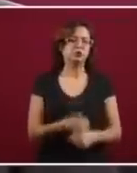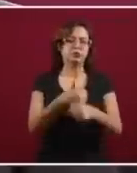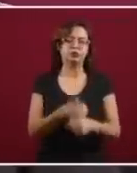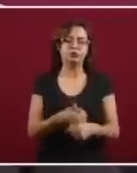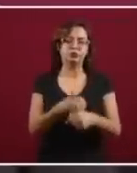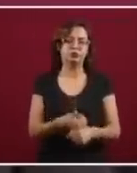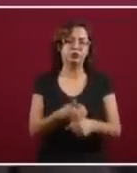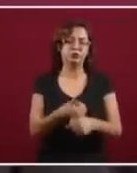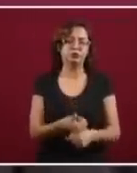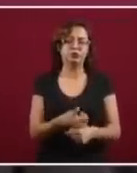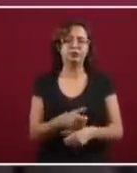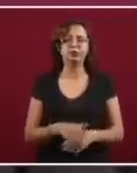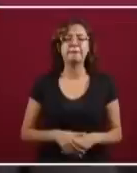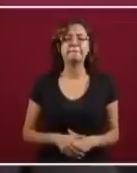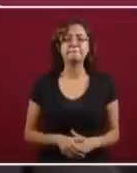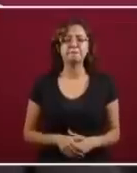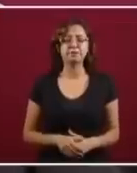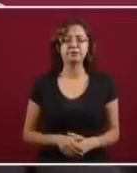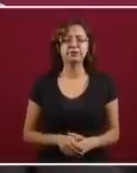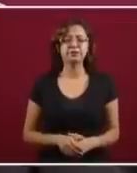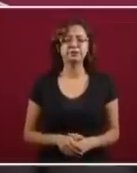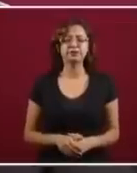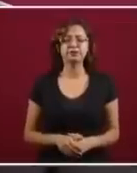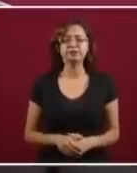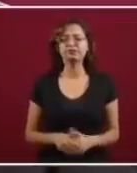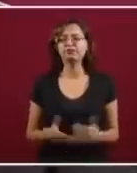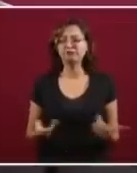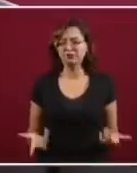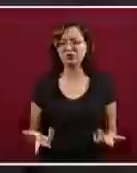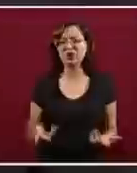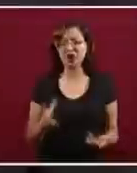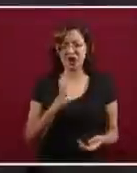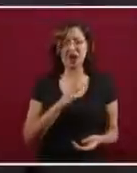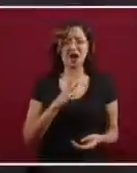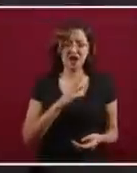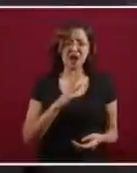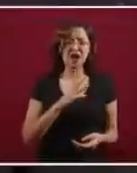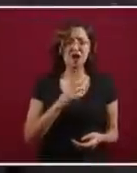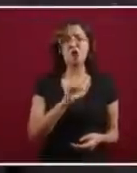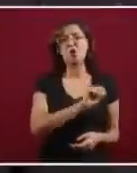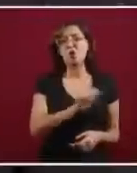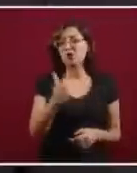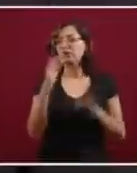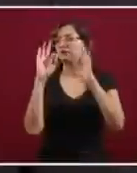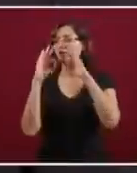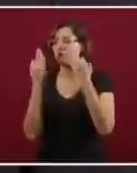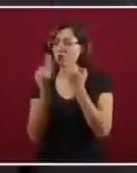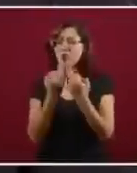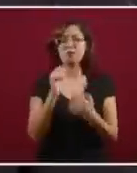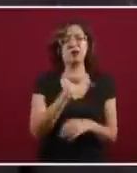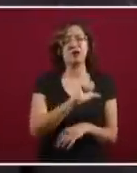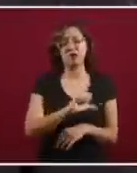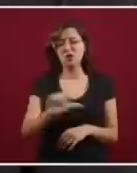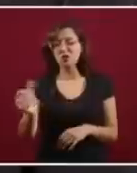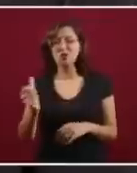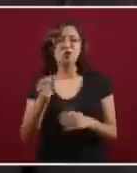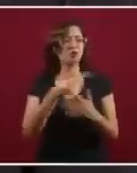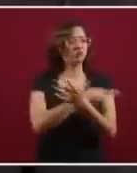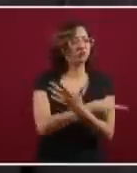y que hay y otras opciones otras